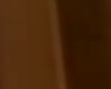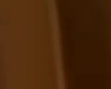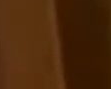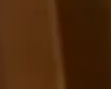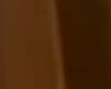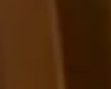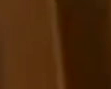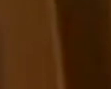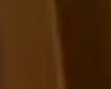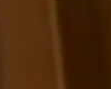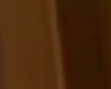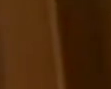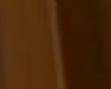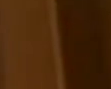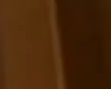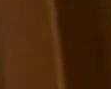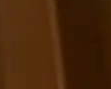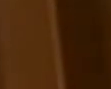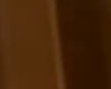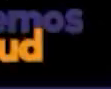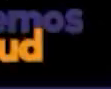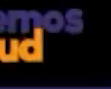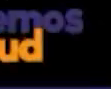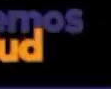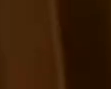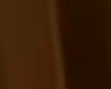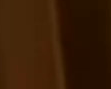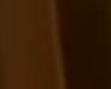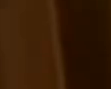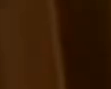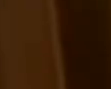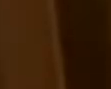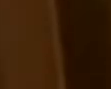tenemos que consumirlas. Bueno, muchísimas gracias. Hasta luego.